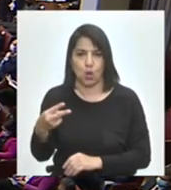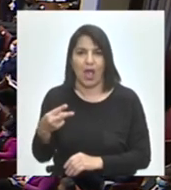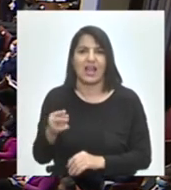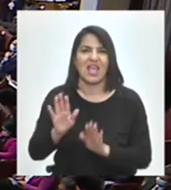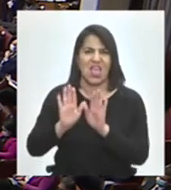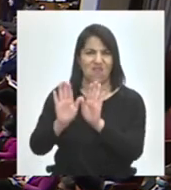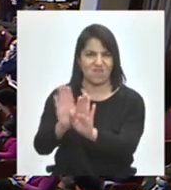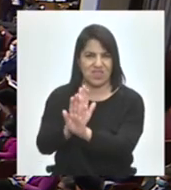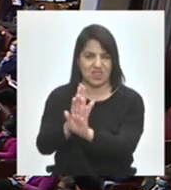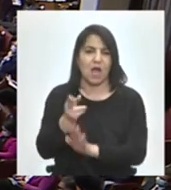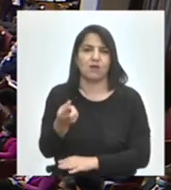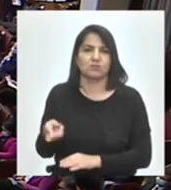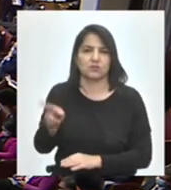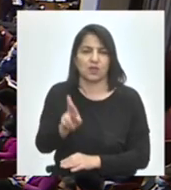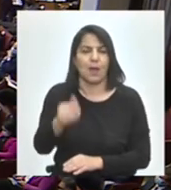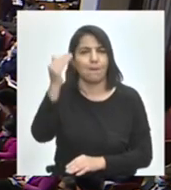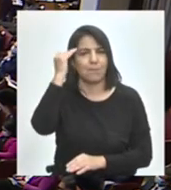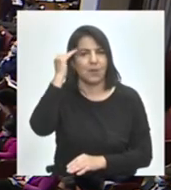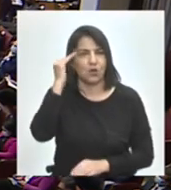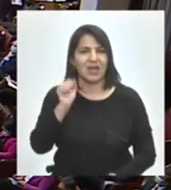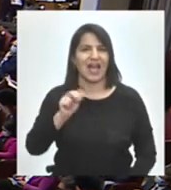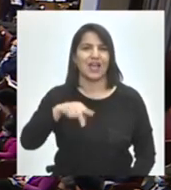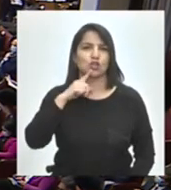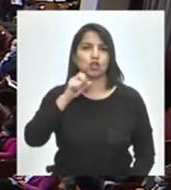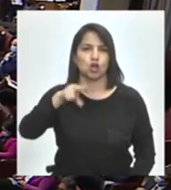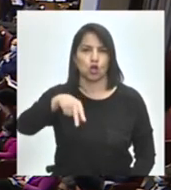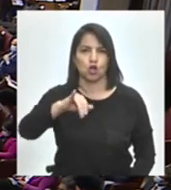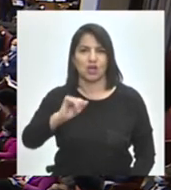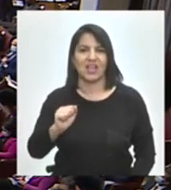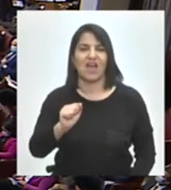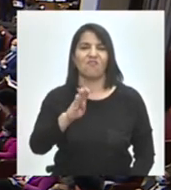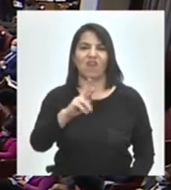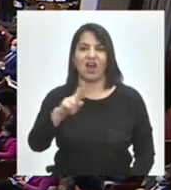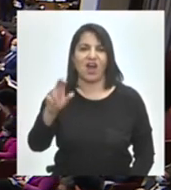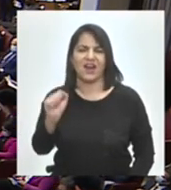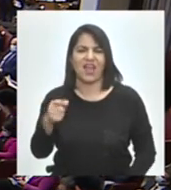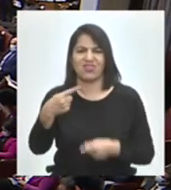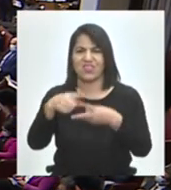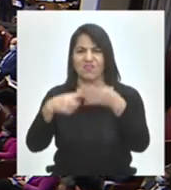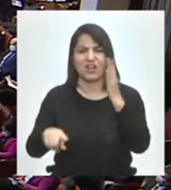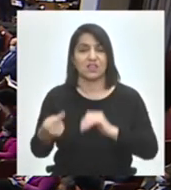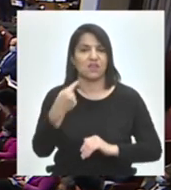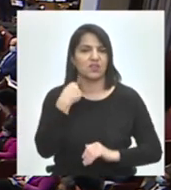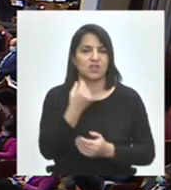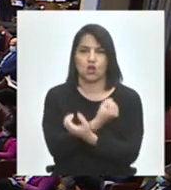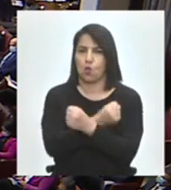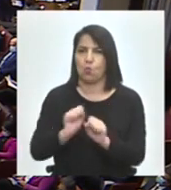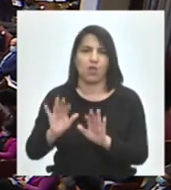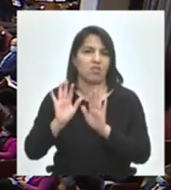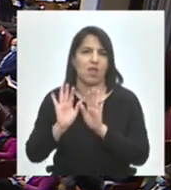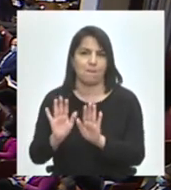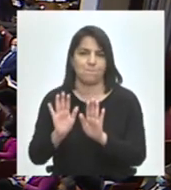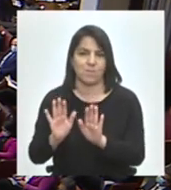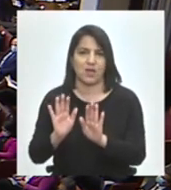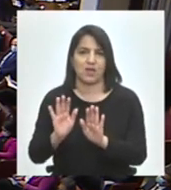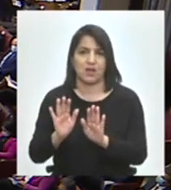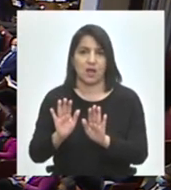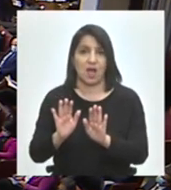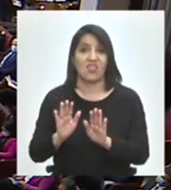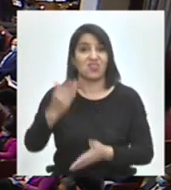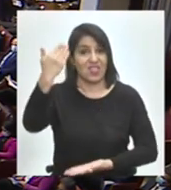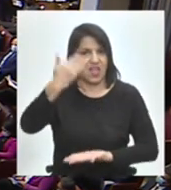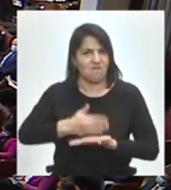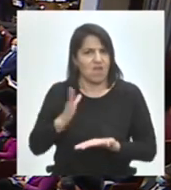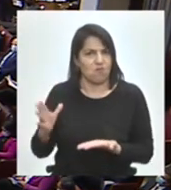Antonia Barra y de tantas otras víctimas no puede seguir esperando y es nuestro deber sacar cuanto